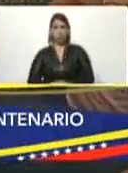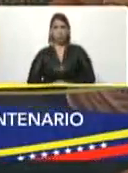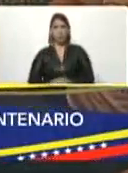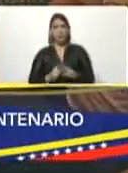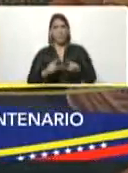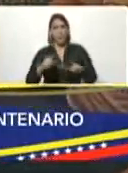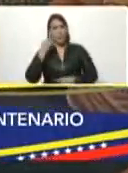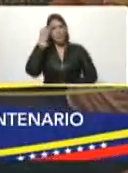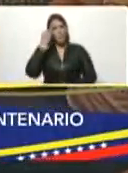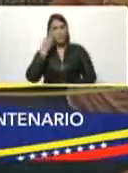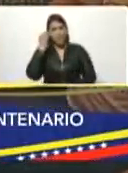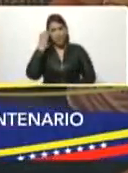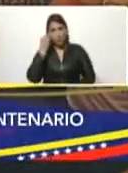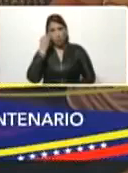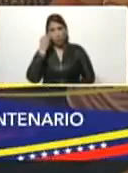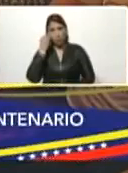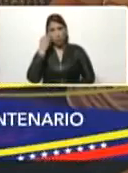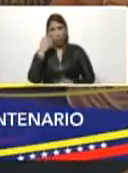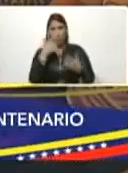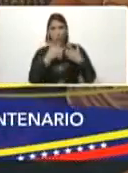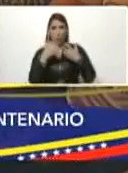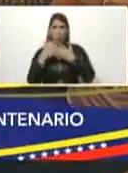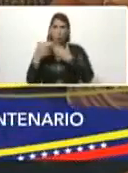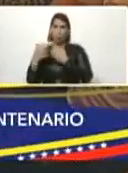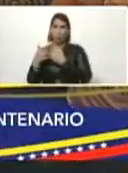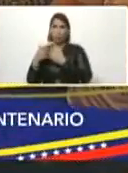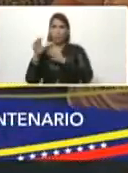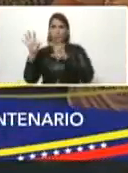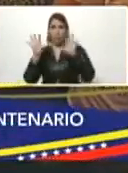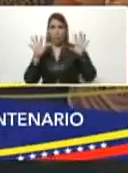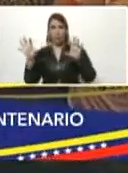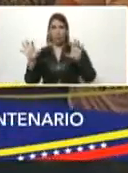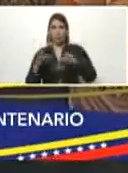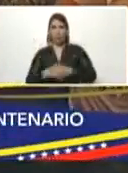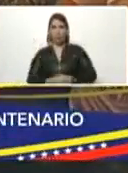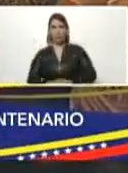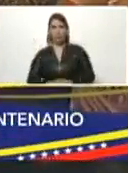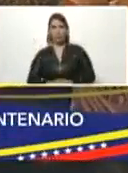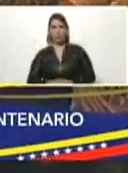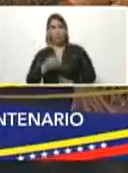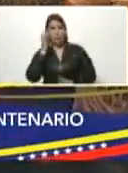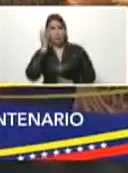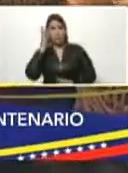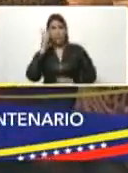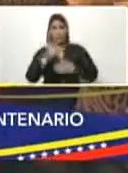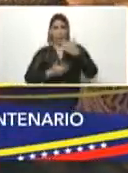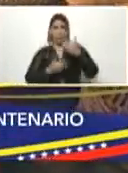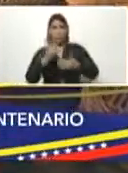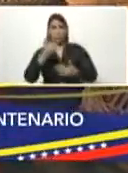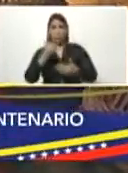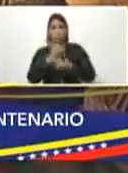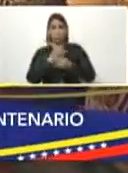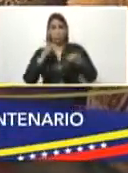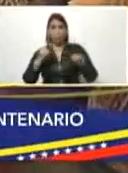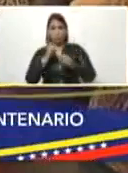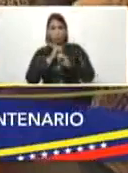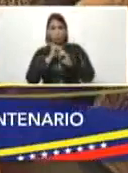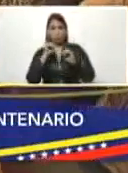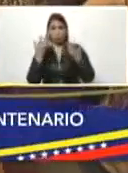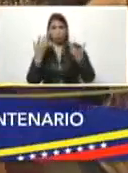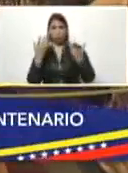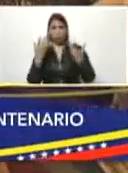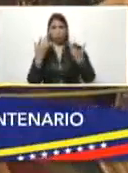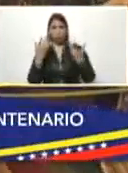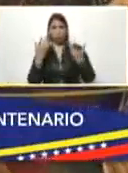creo que las luchas de los países que surgen de los procesos de independencia logran constituir